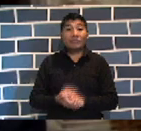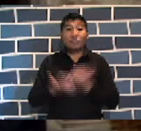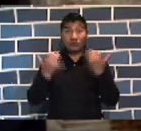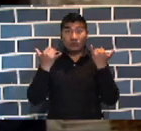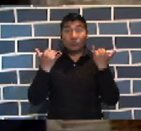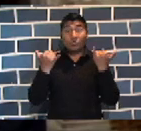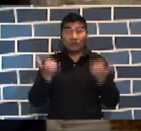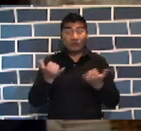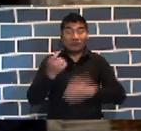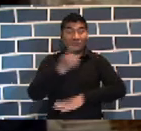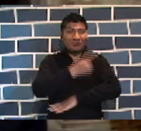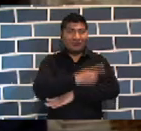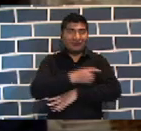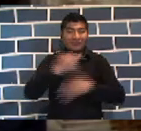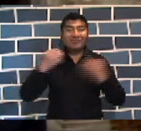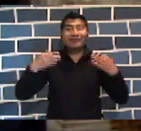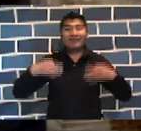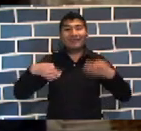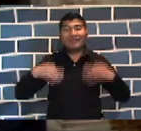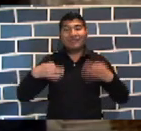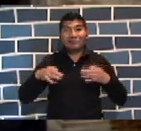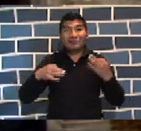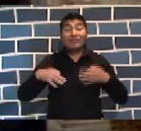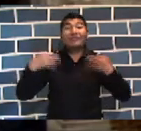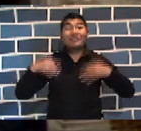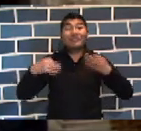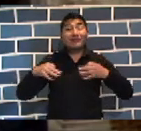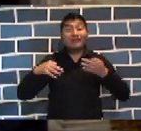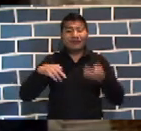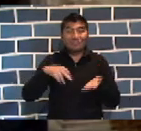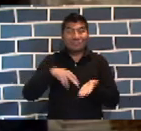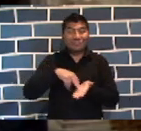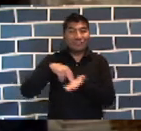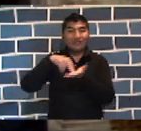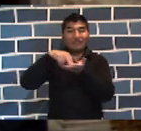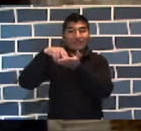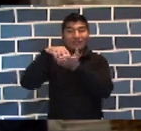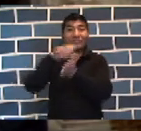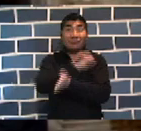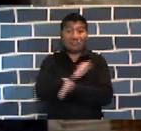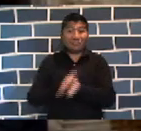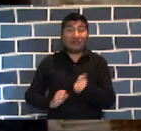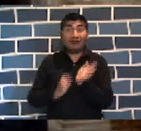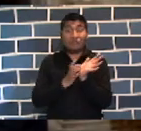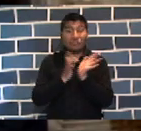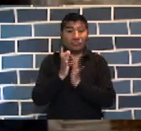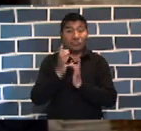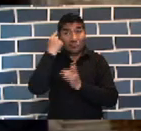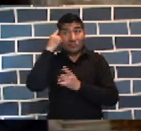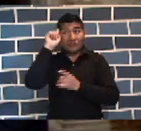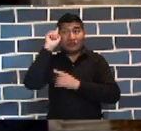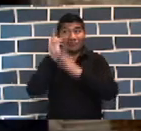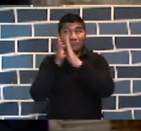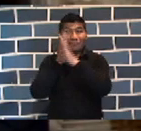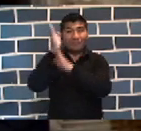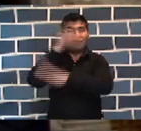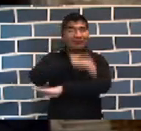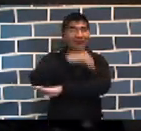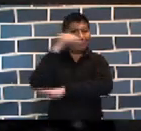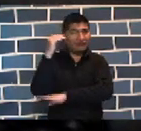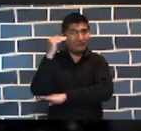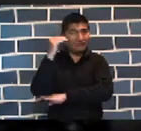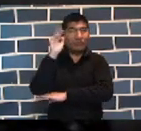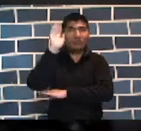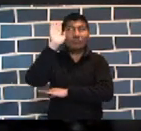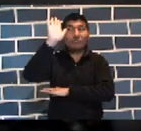Hoy celebramos la fiesta de la ascensión del Señor Jesús al cielo.